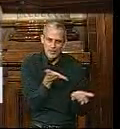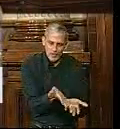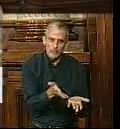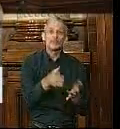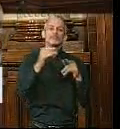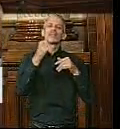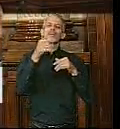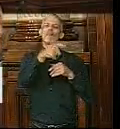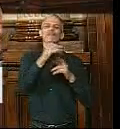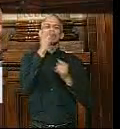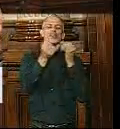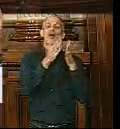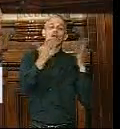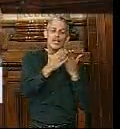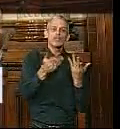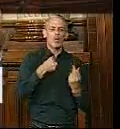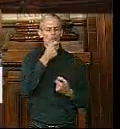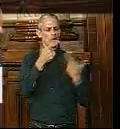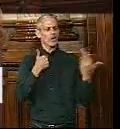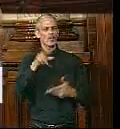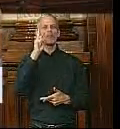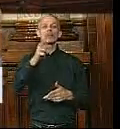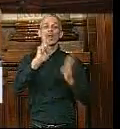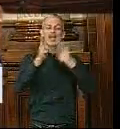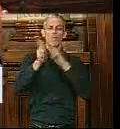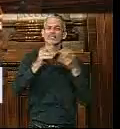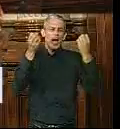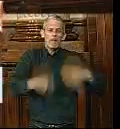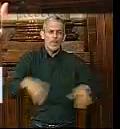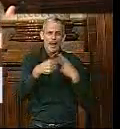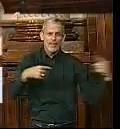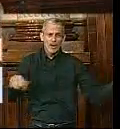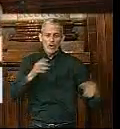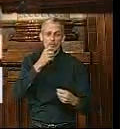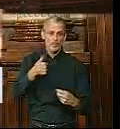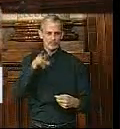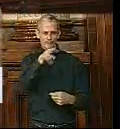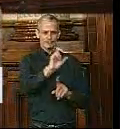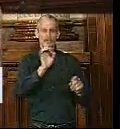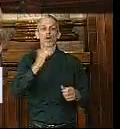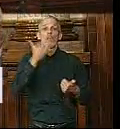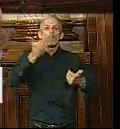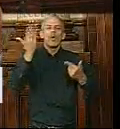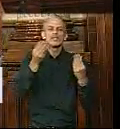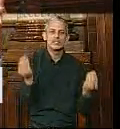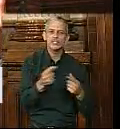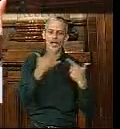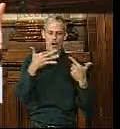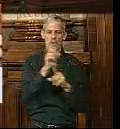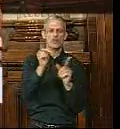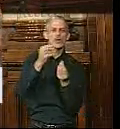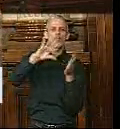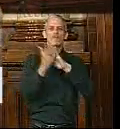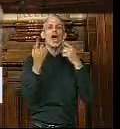si nos perdemos colores en la lengua de señas cuando no aprendemos poesía, no entendemos,